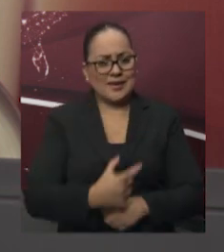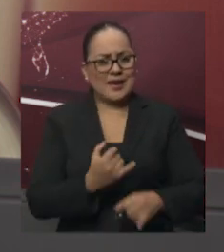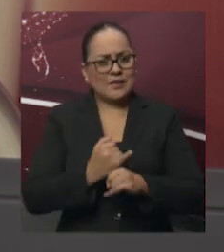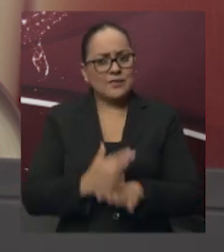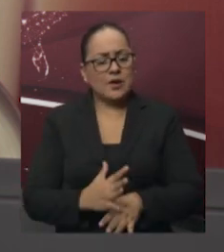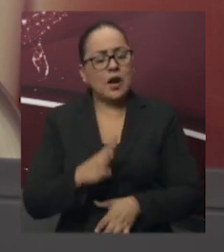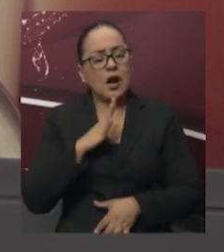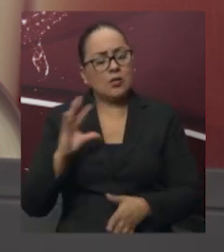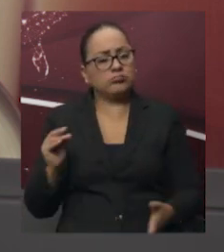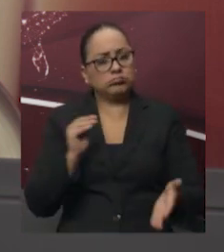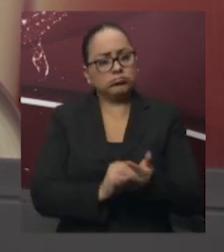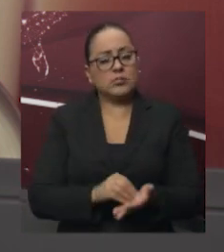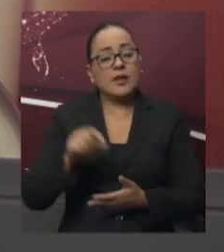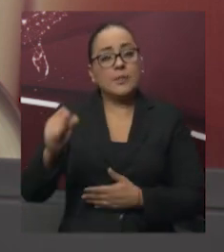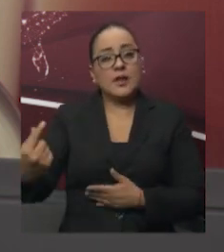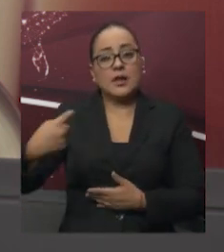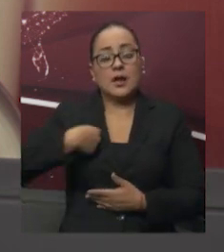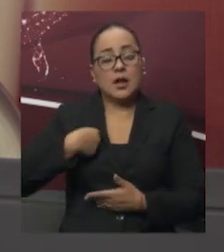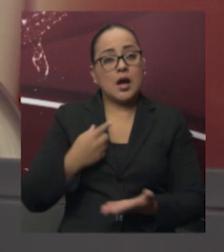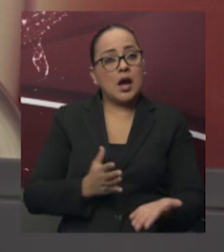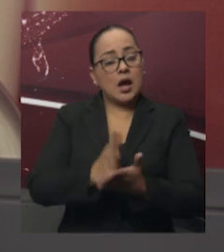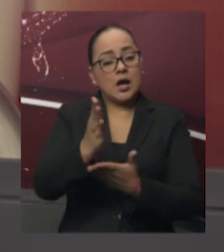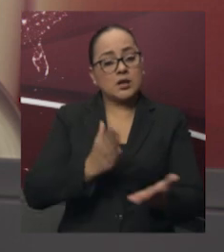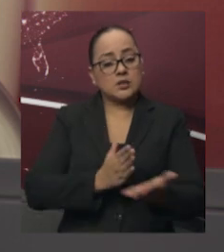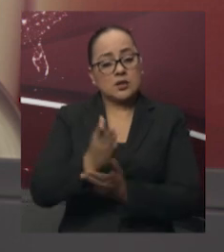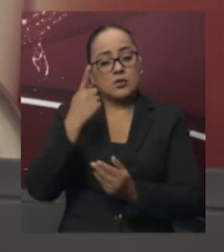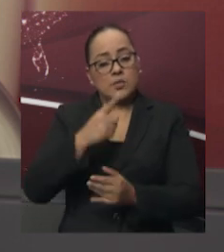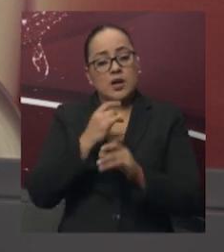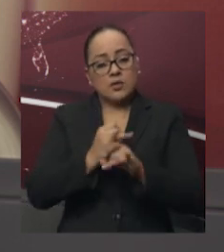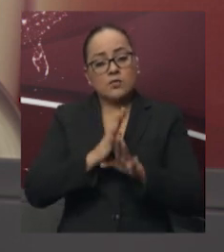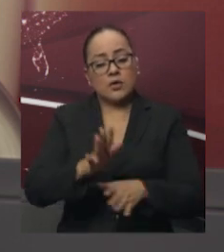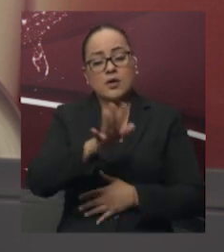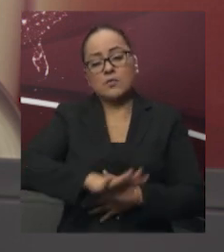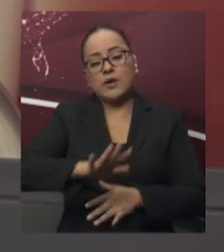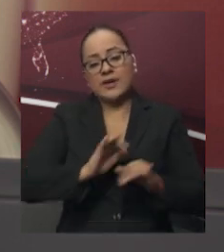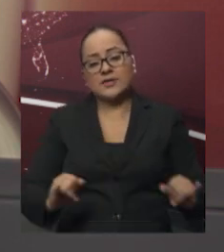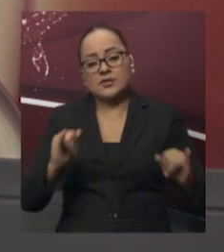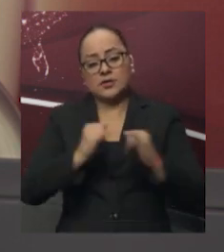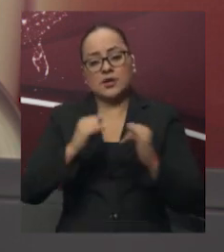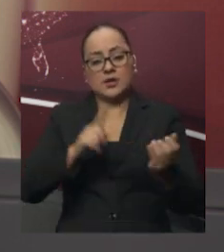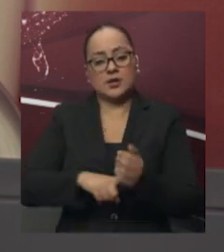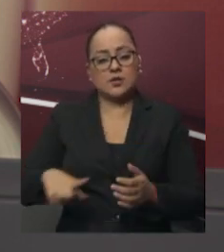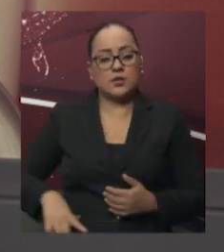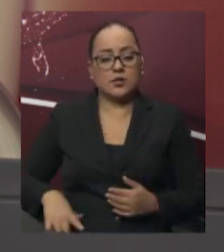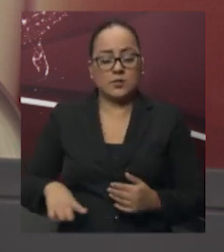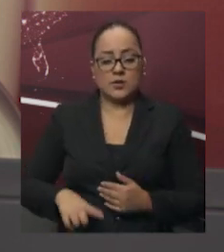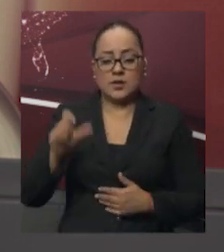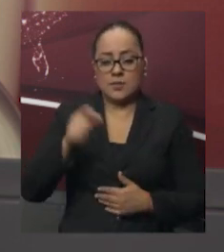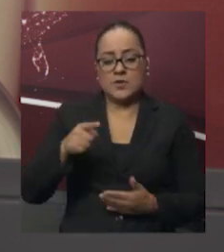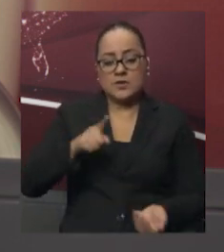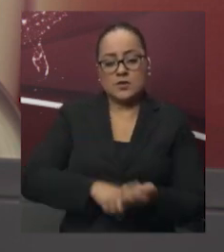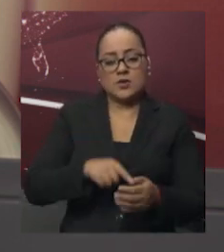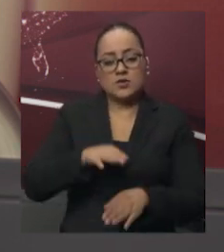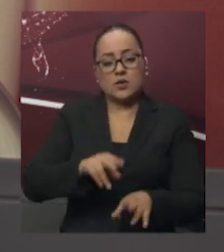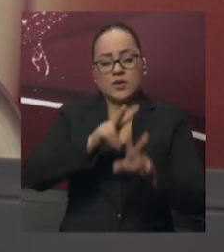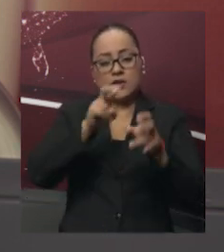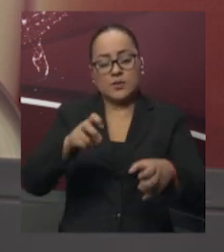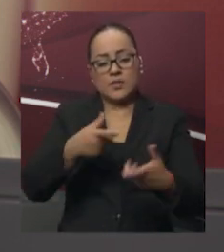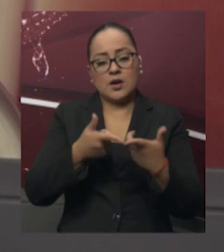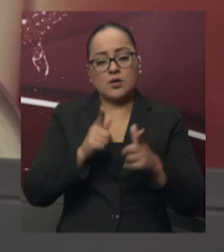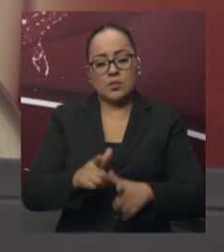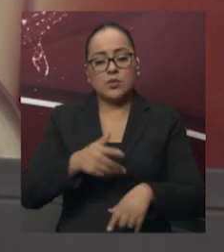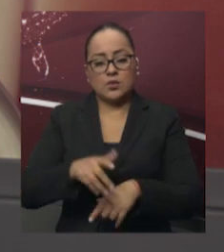nos garantiza poder acceder a la información que generan los entes públicos. Y bueno, precisamente sobre este tema, en esta